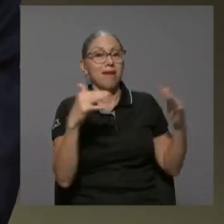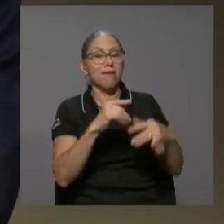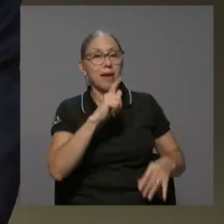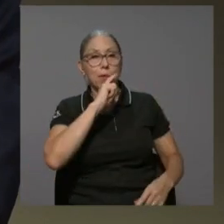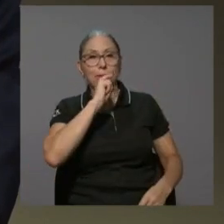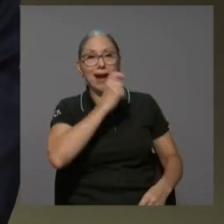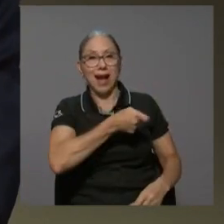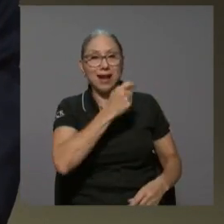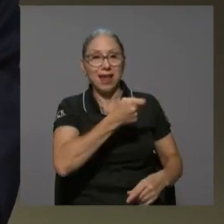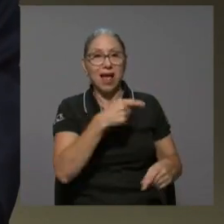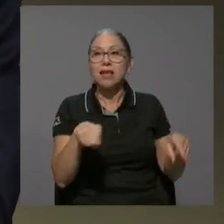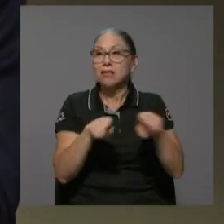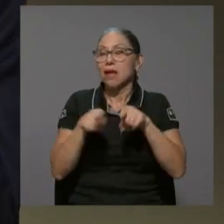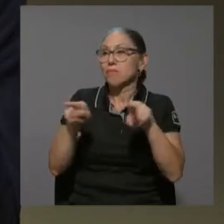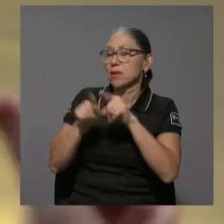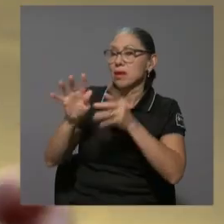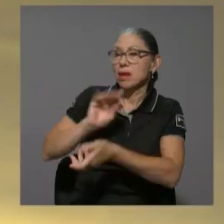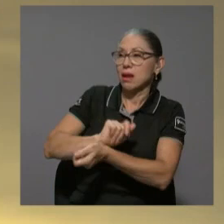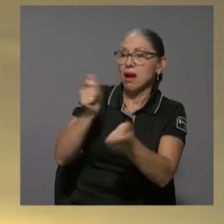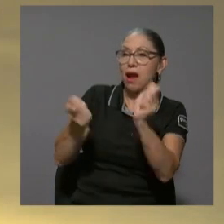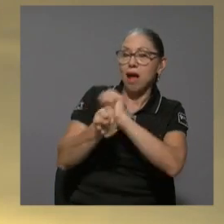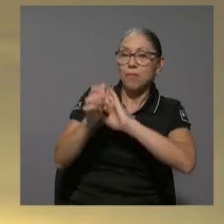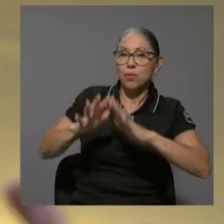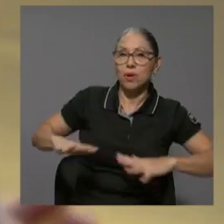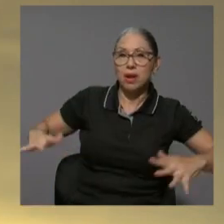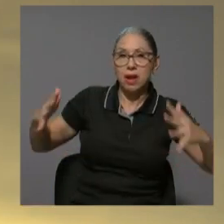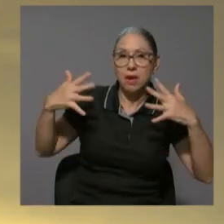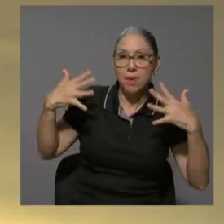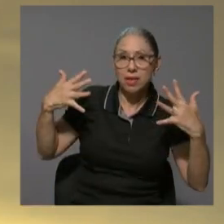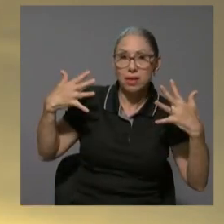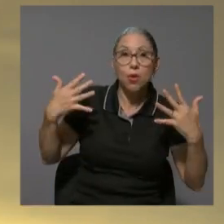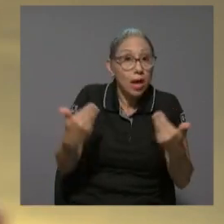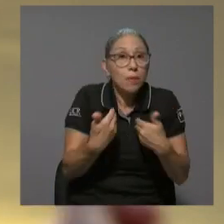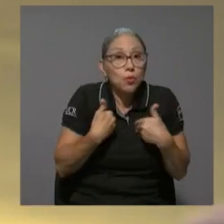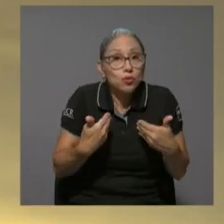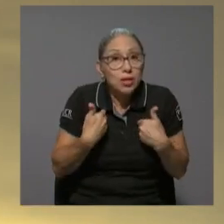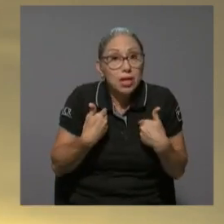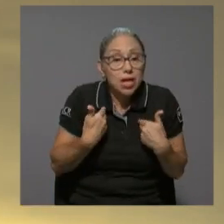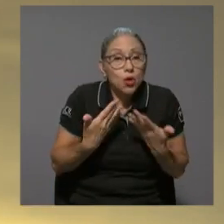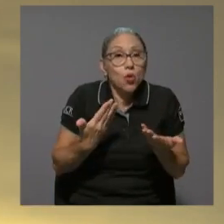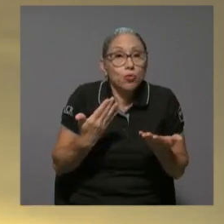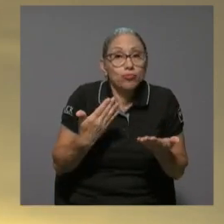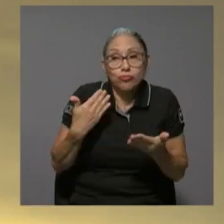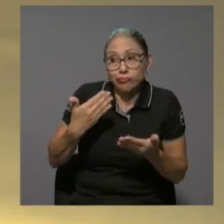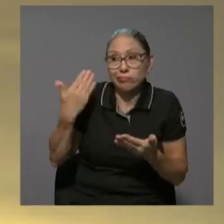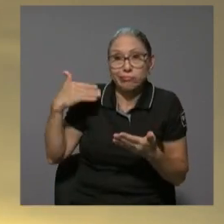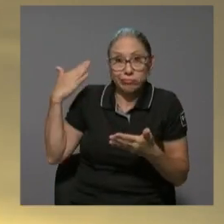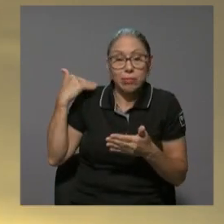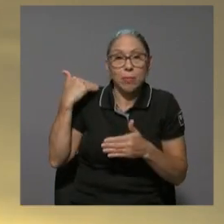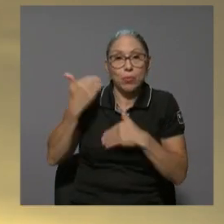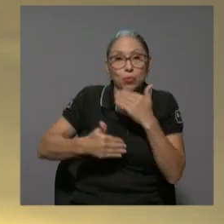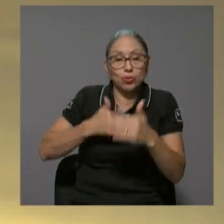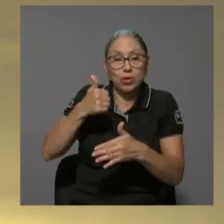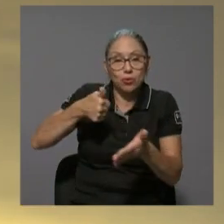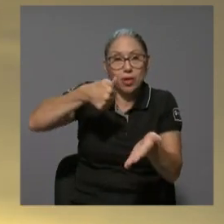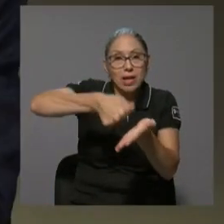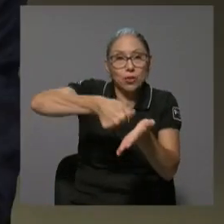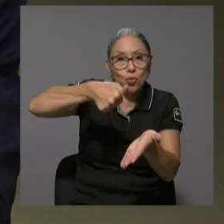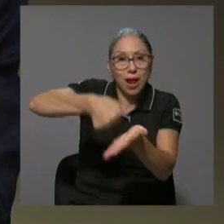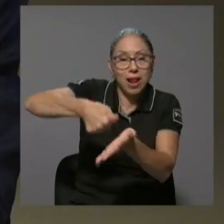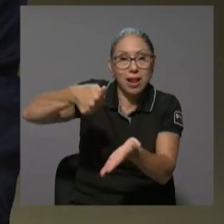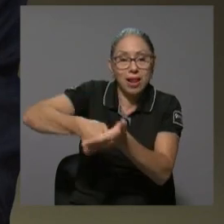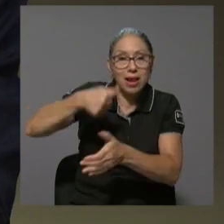cambio climático, hemos tenido procesos electorales o tuvimos un proceso electoral el año